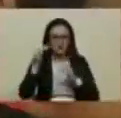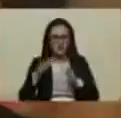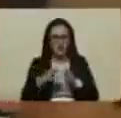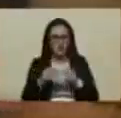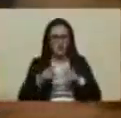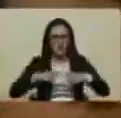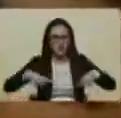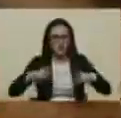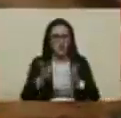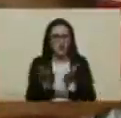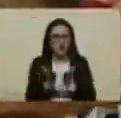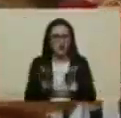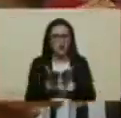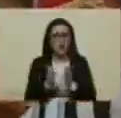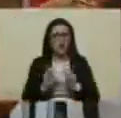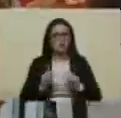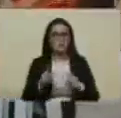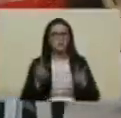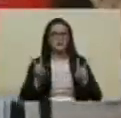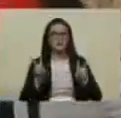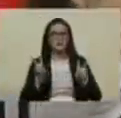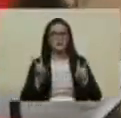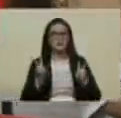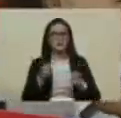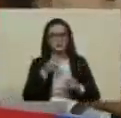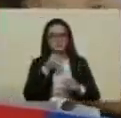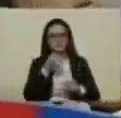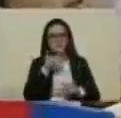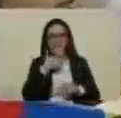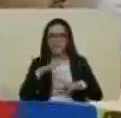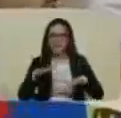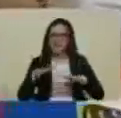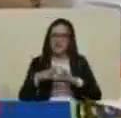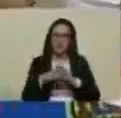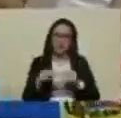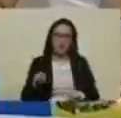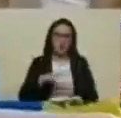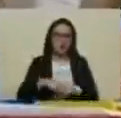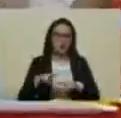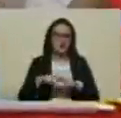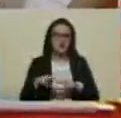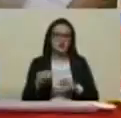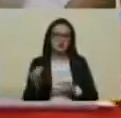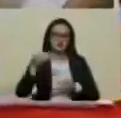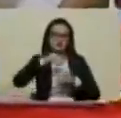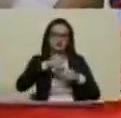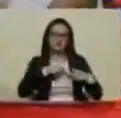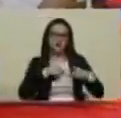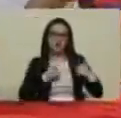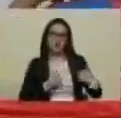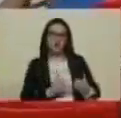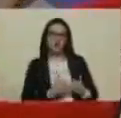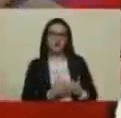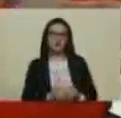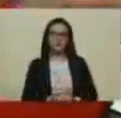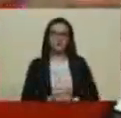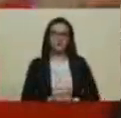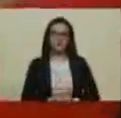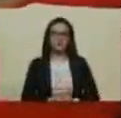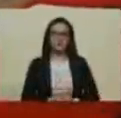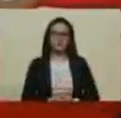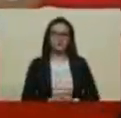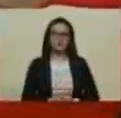espacios, nuevas escuelas. La hermosura y la belleza de estos niños se lleva en el corazón. Yo quiero que